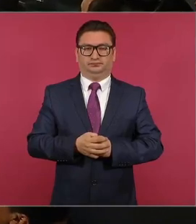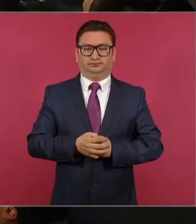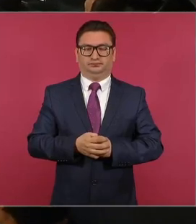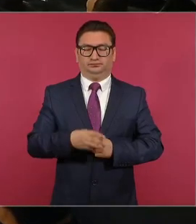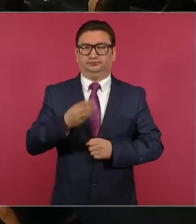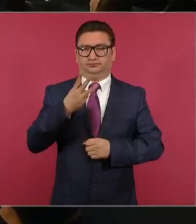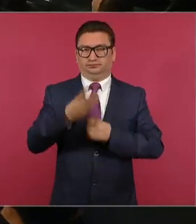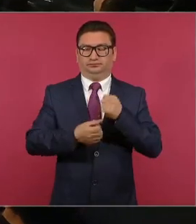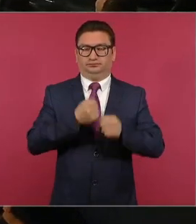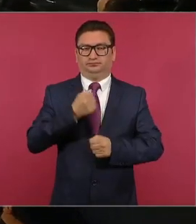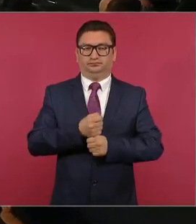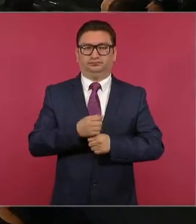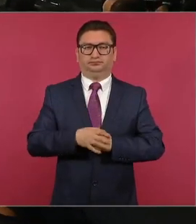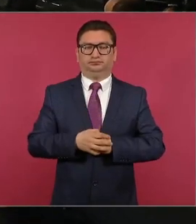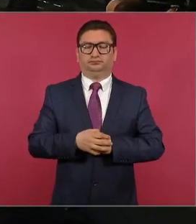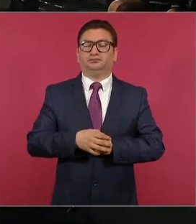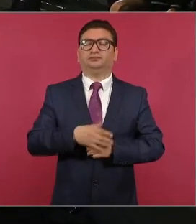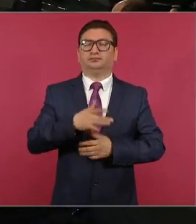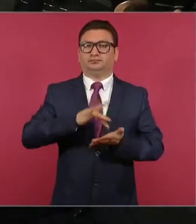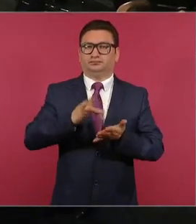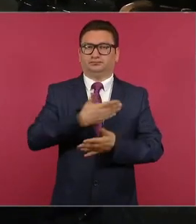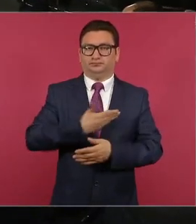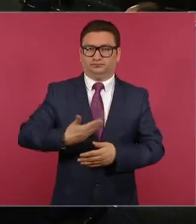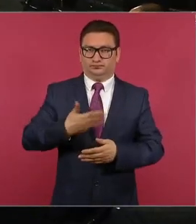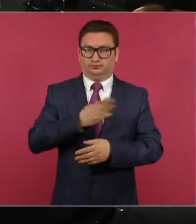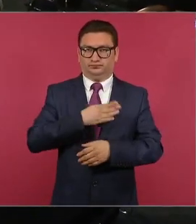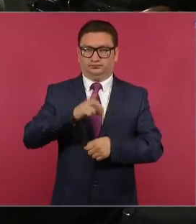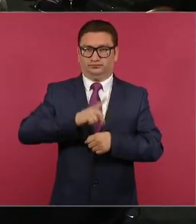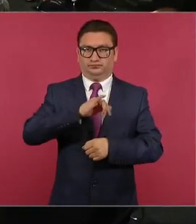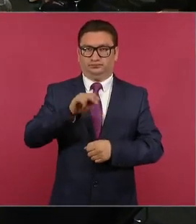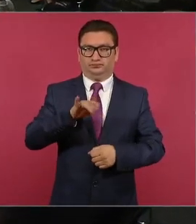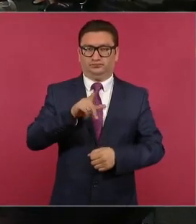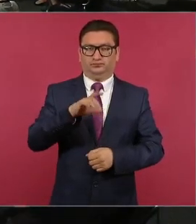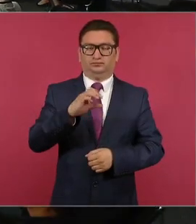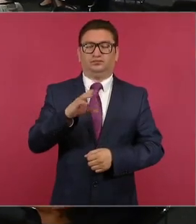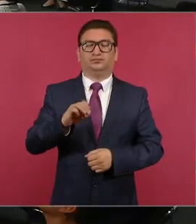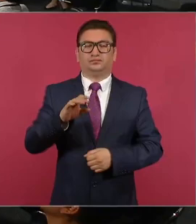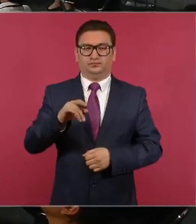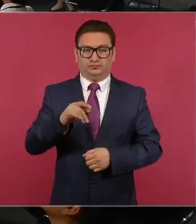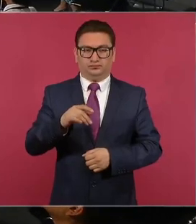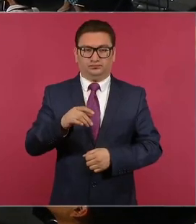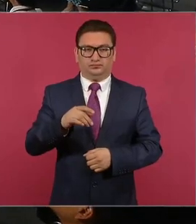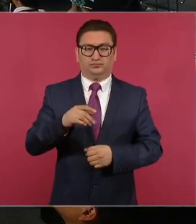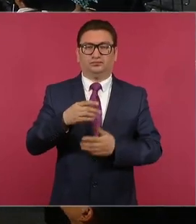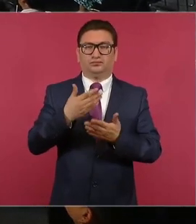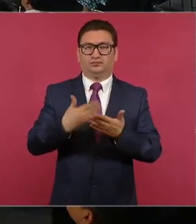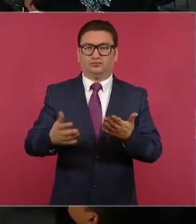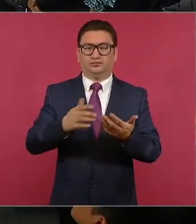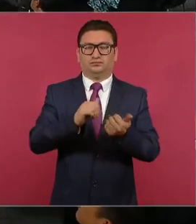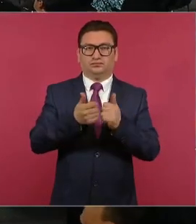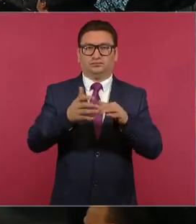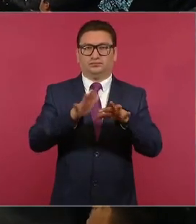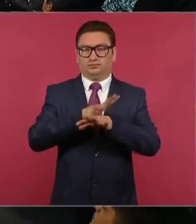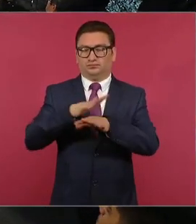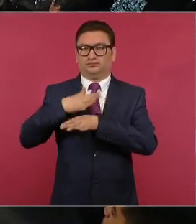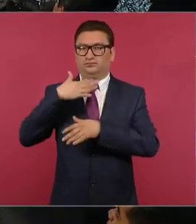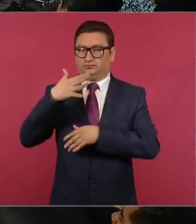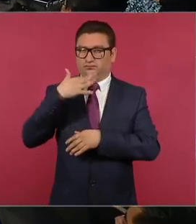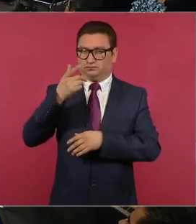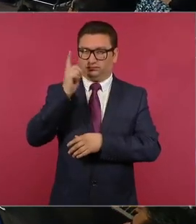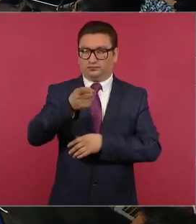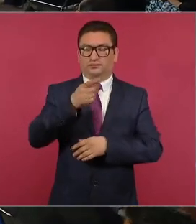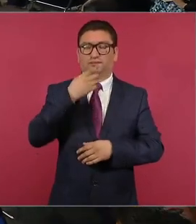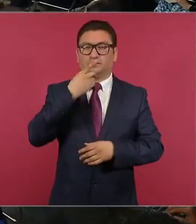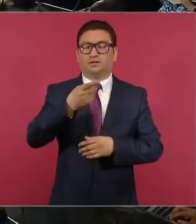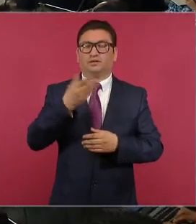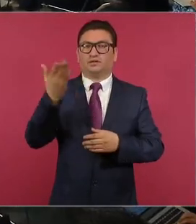Tres años. Gracias, presidente. Muy buenos días a todos. Julio Marco Gómez. Romano, la transformación denunciando la corrupción. Presidente,